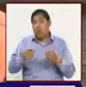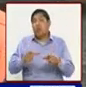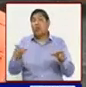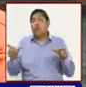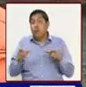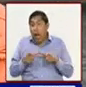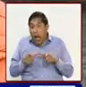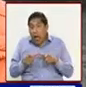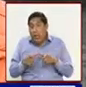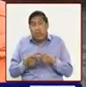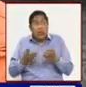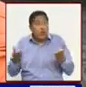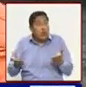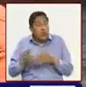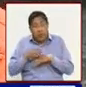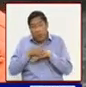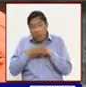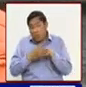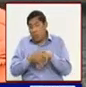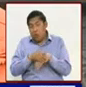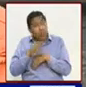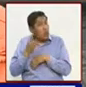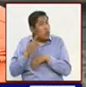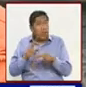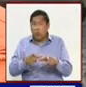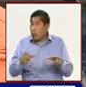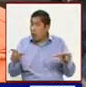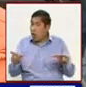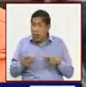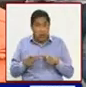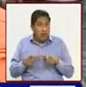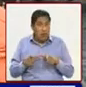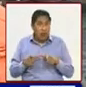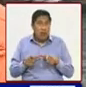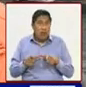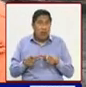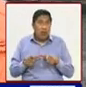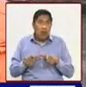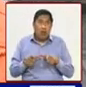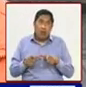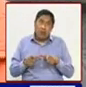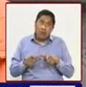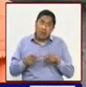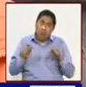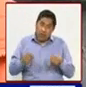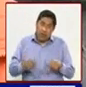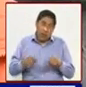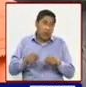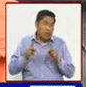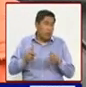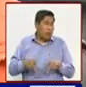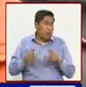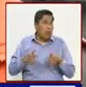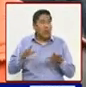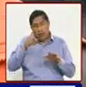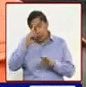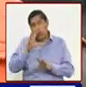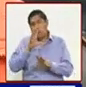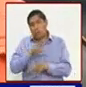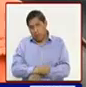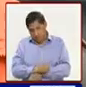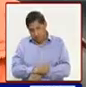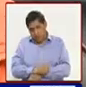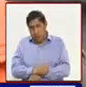otro lugar, tal vez, donde acomodarse, o ese es el único lugar que tienen para poder...? Porque aquí los pasajeros ya están